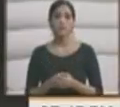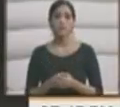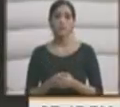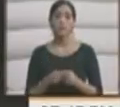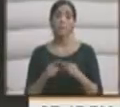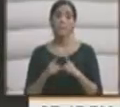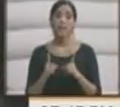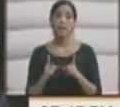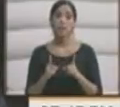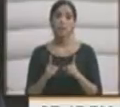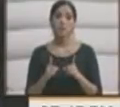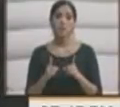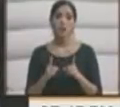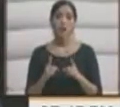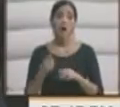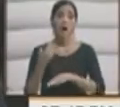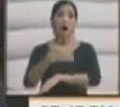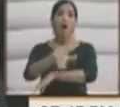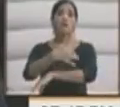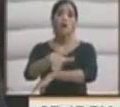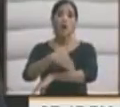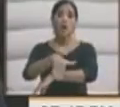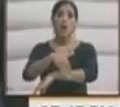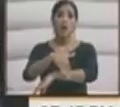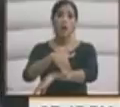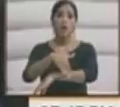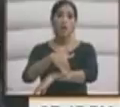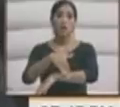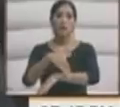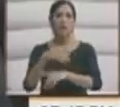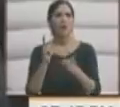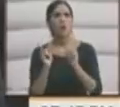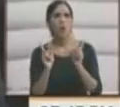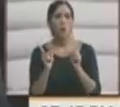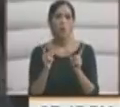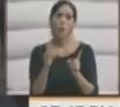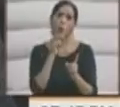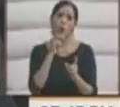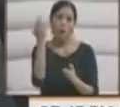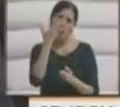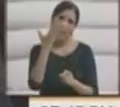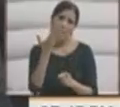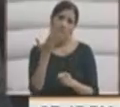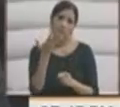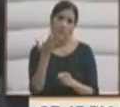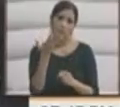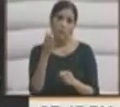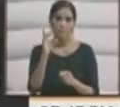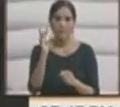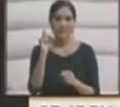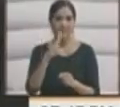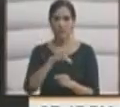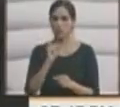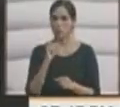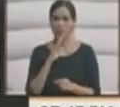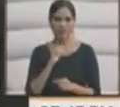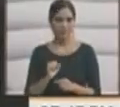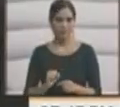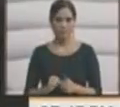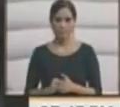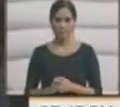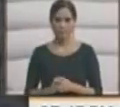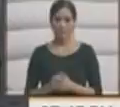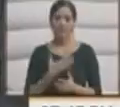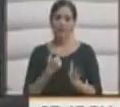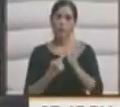Pero afuera es algo así como oro parece, plata no es. Queremos